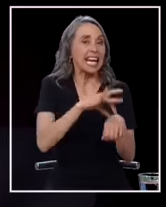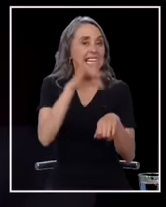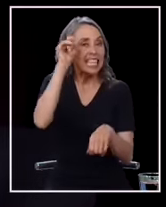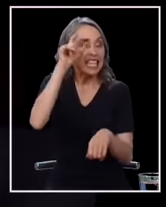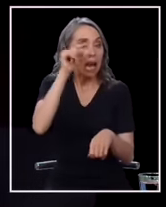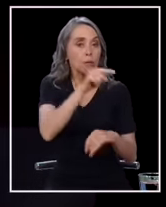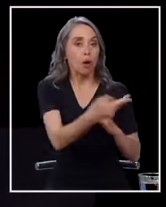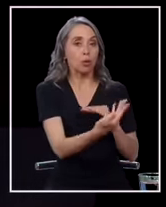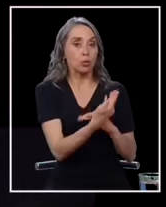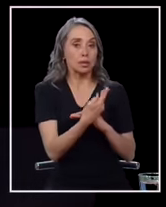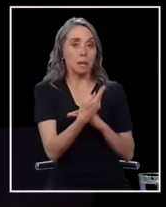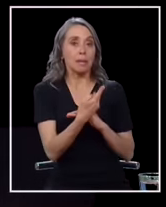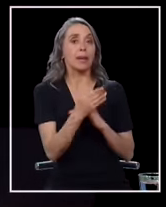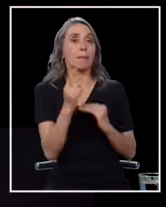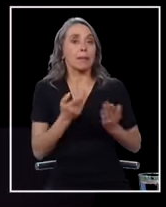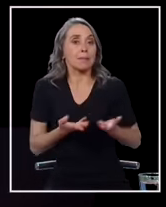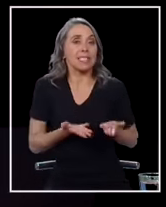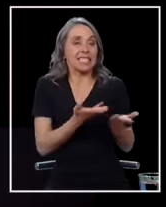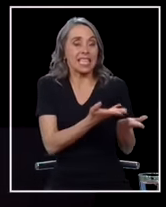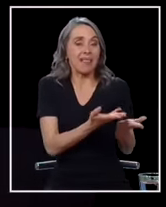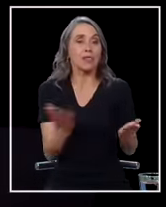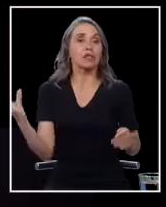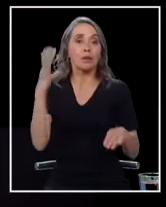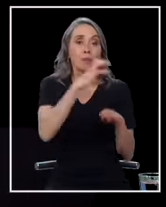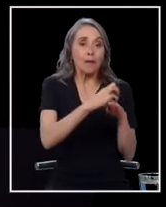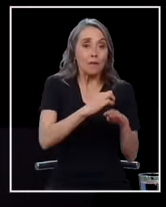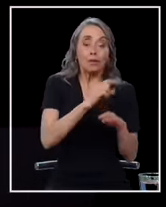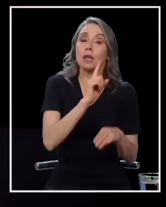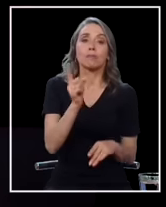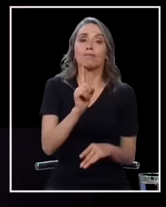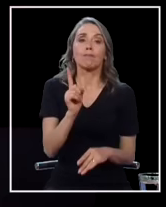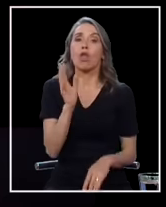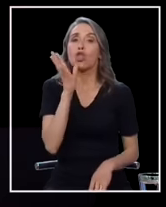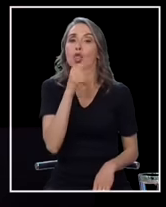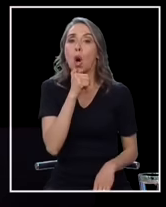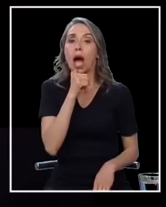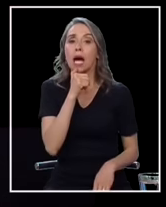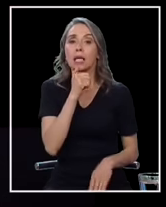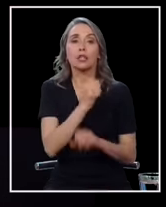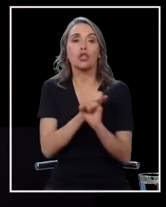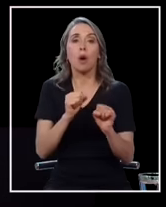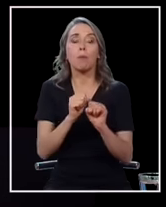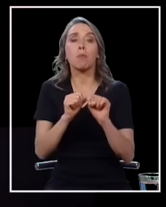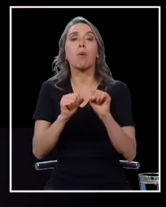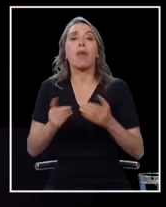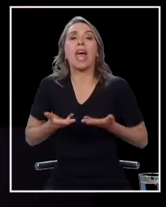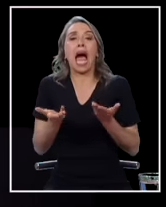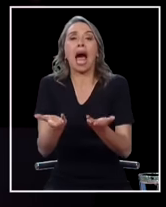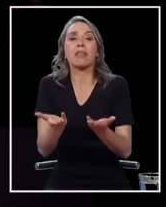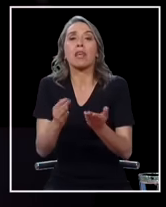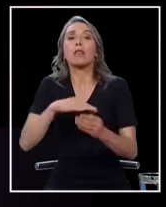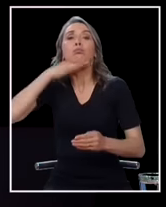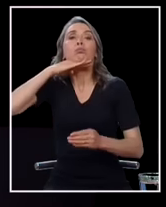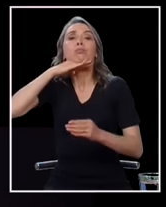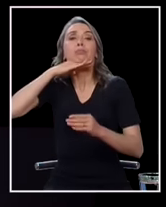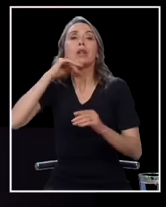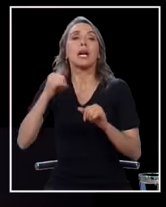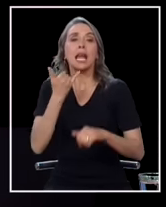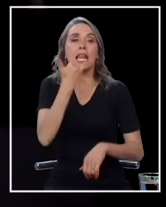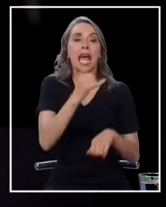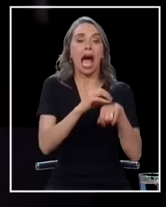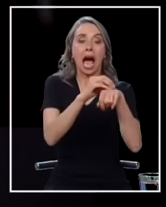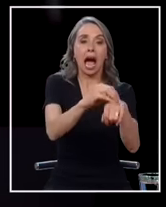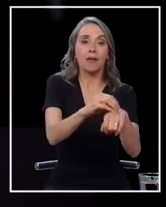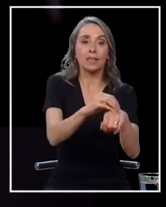usted nos solicitó como primer prestador para la búsqueda del cupo, indica que no tiene posibilidad de cupo el día de hoy. Entonces le estoy llamando para